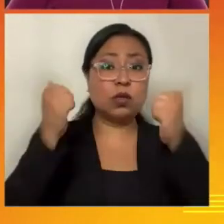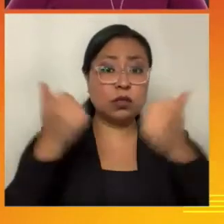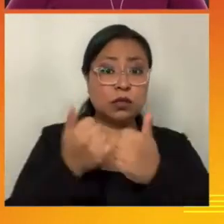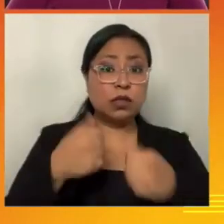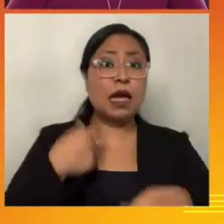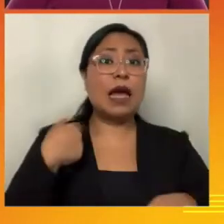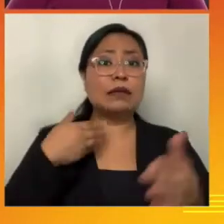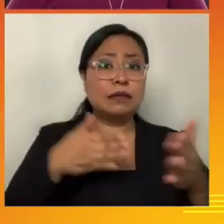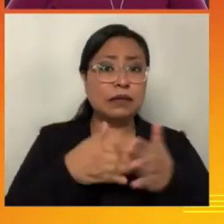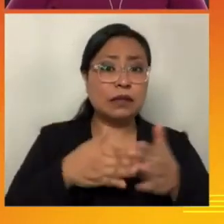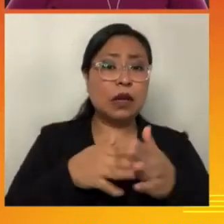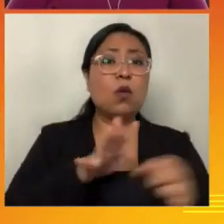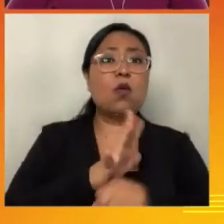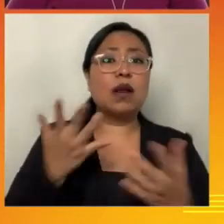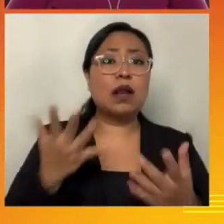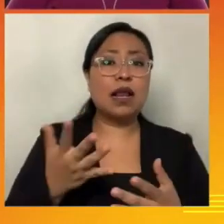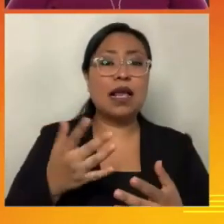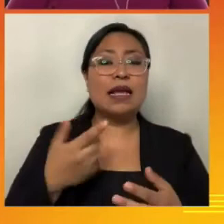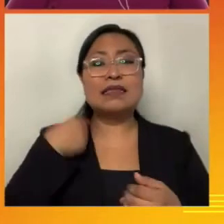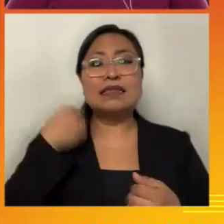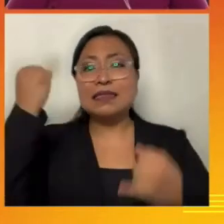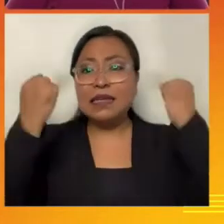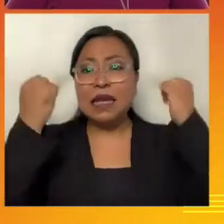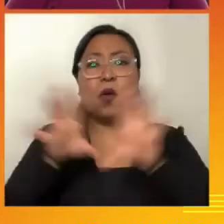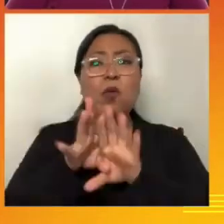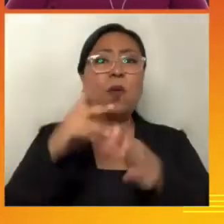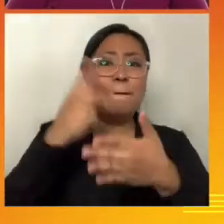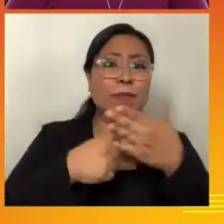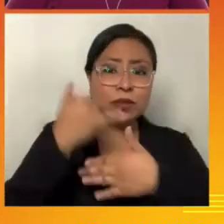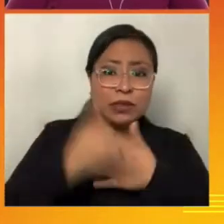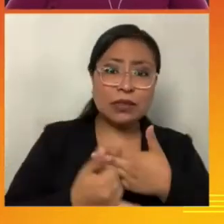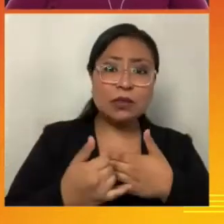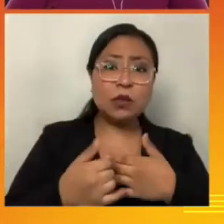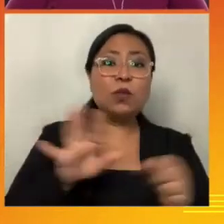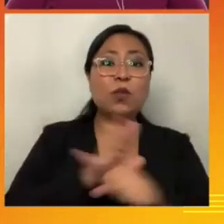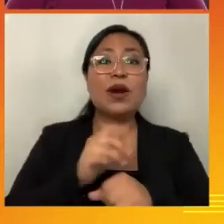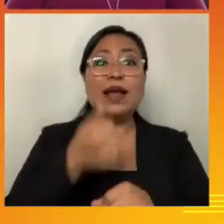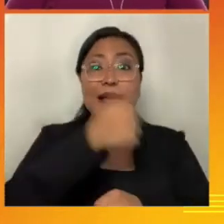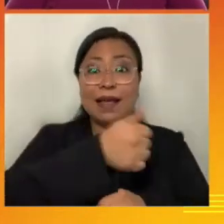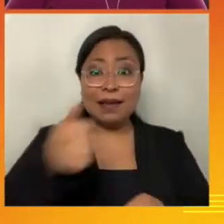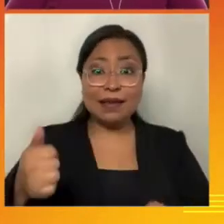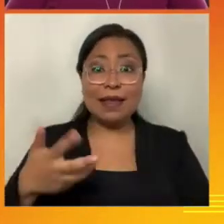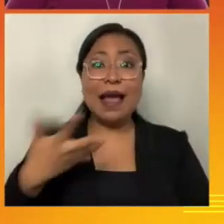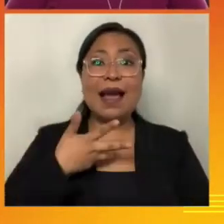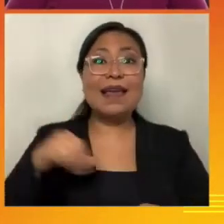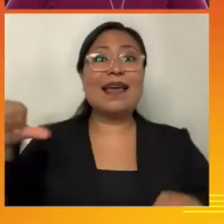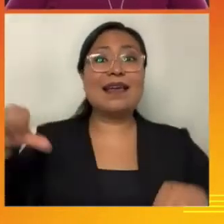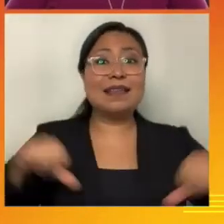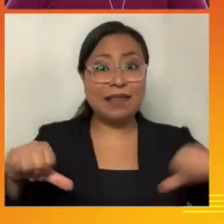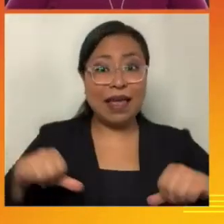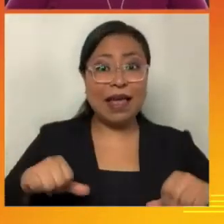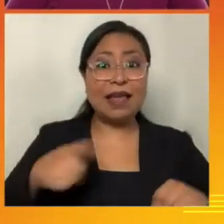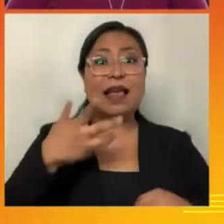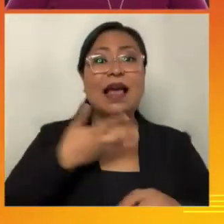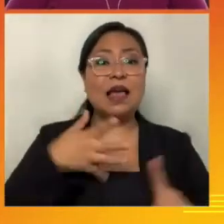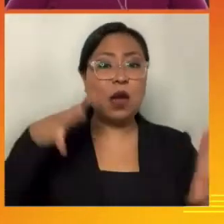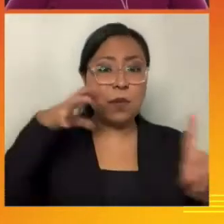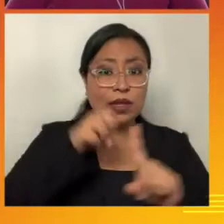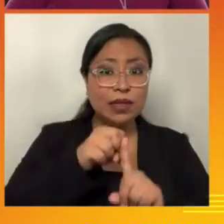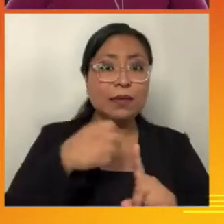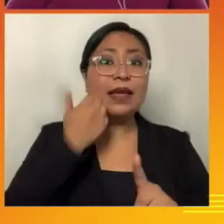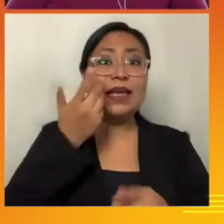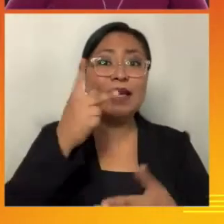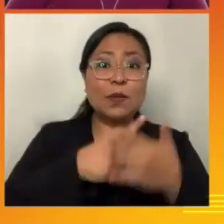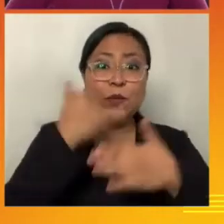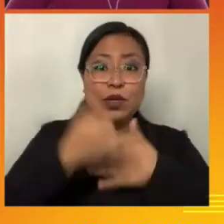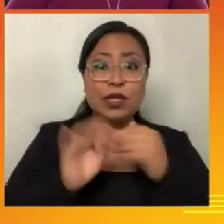a la gestión de proyectos. Todos, pues nuestras misiones, todas nuestras actividades las llevamos a cabo mediante